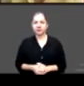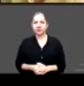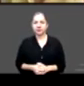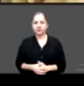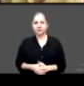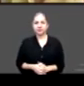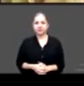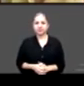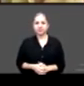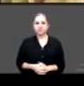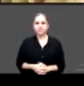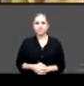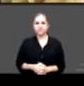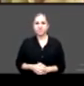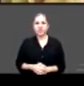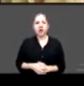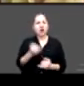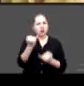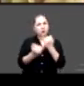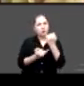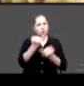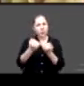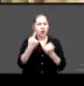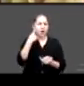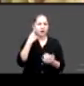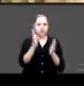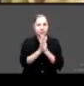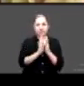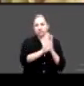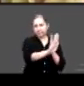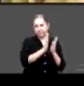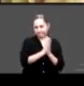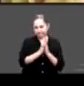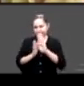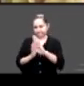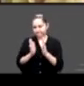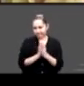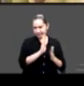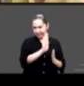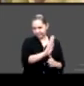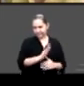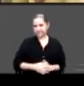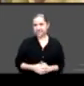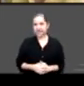Serán ricos, es mejor que andar peleando,